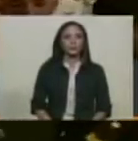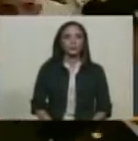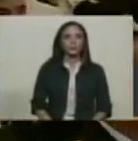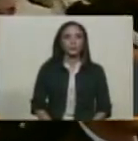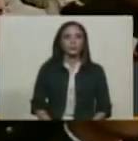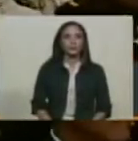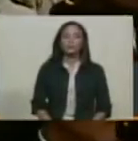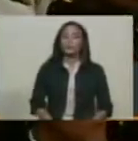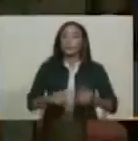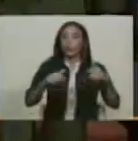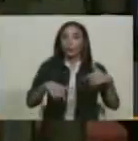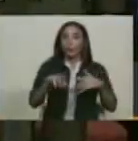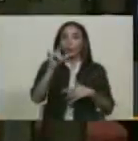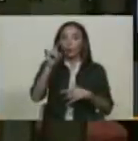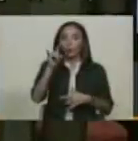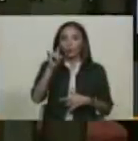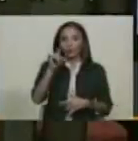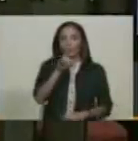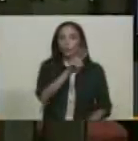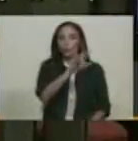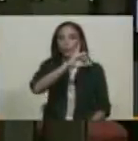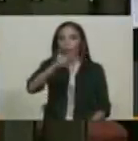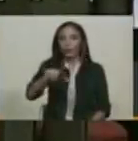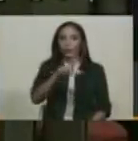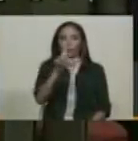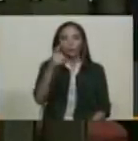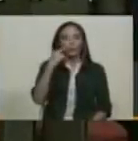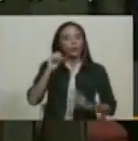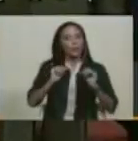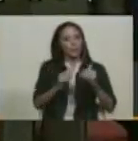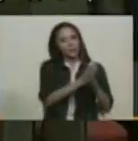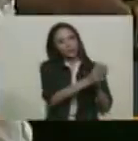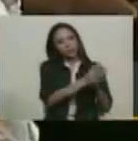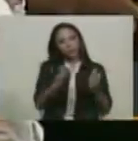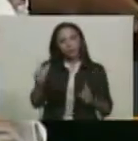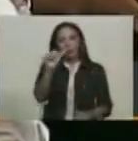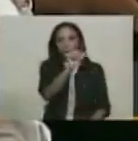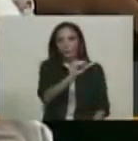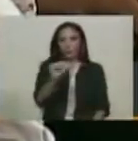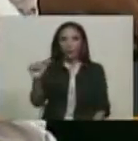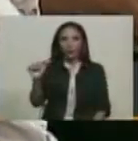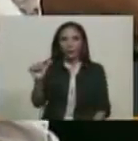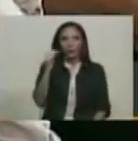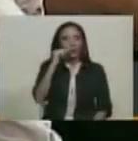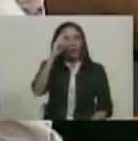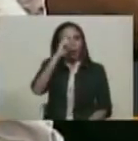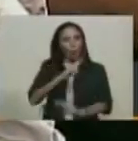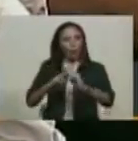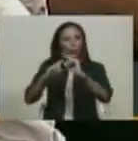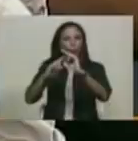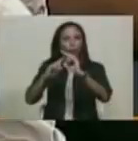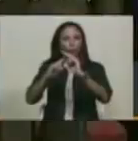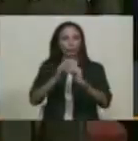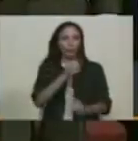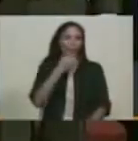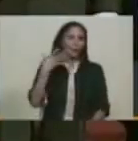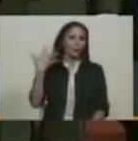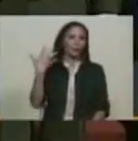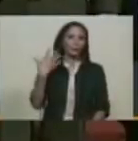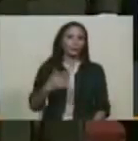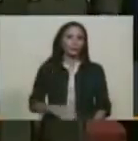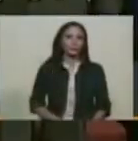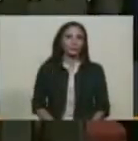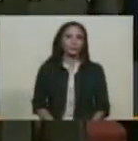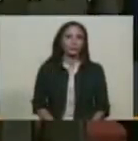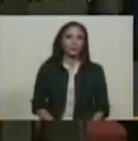Hoy, lunes 2 de julio, empieza una semana de gran honor, de gran dignidad, de